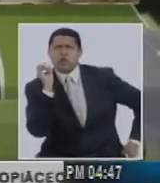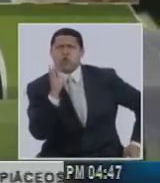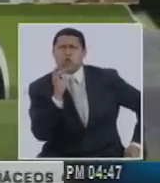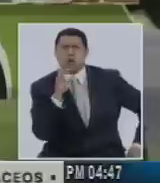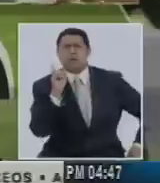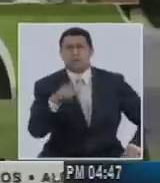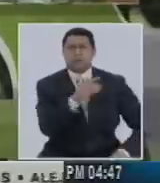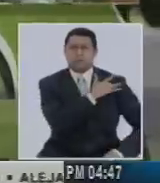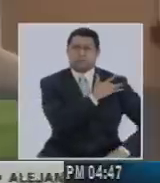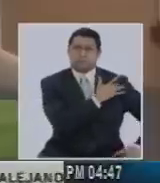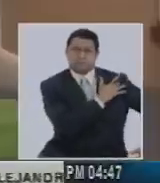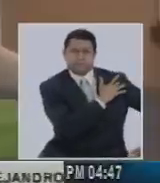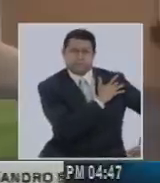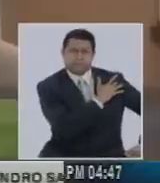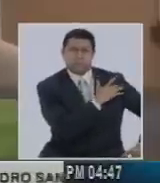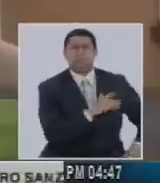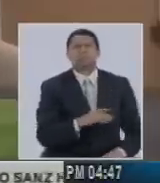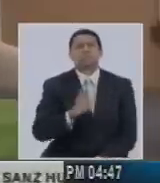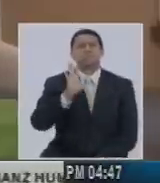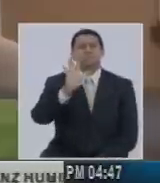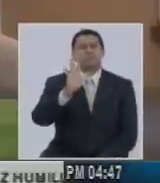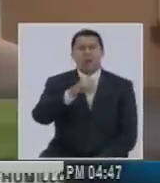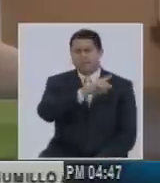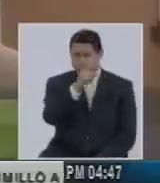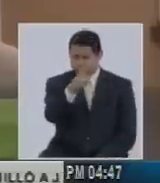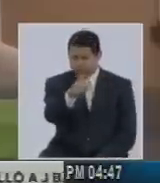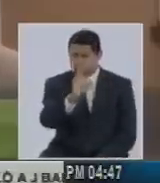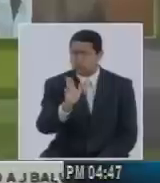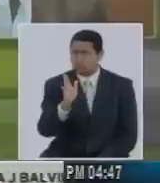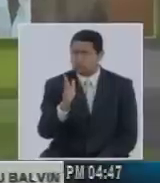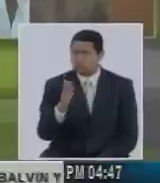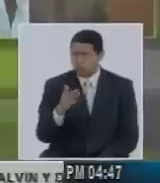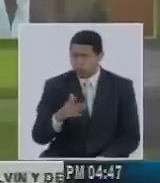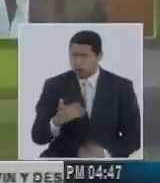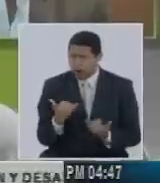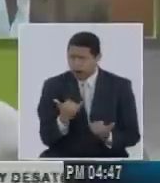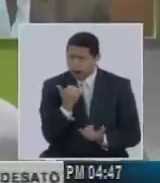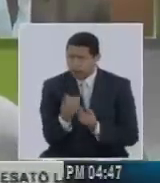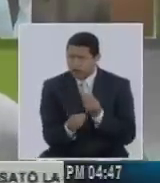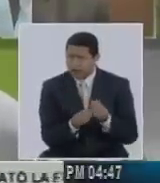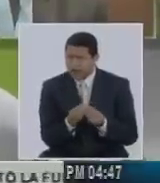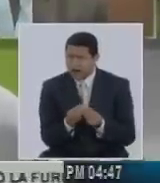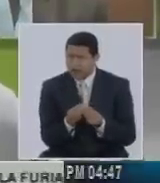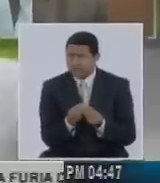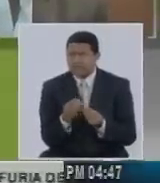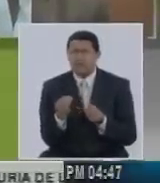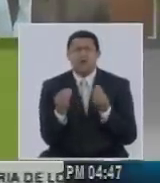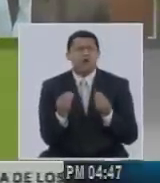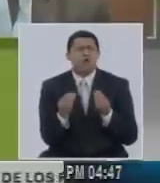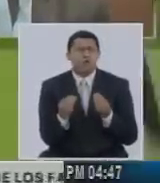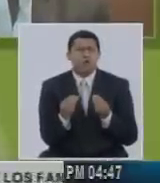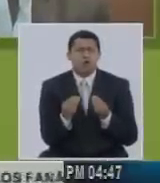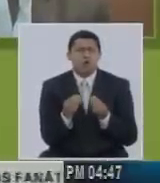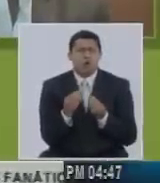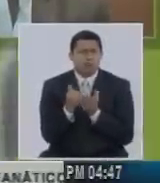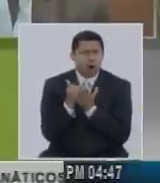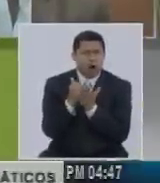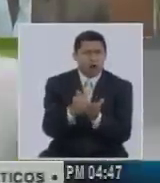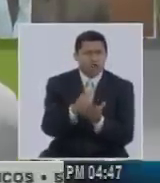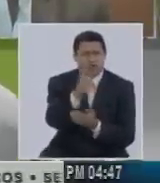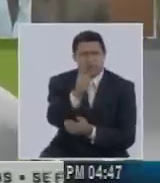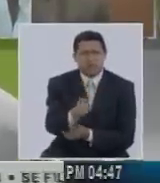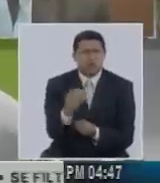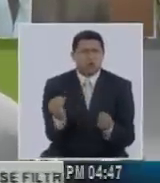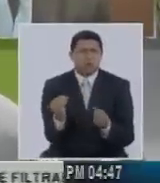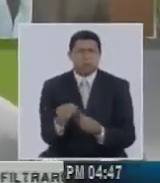dolor. Bien, ¿cuáles son las alternativas en la actualidad o los métodos para tratar esta lesión,